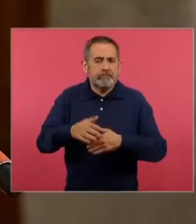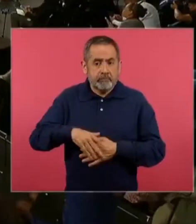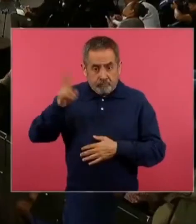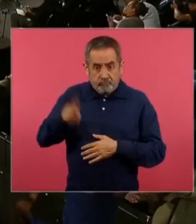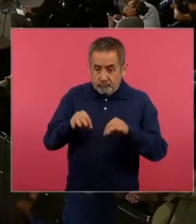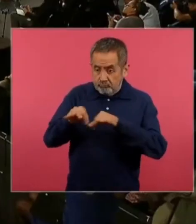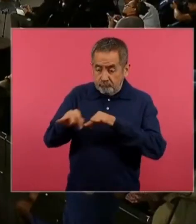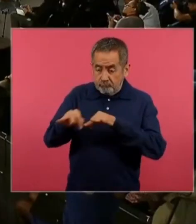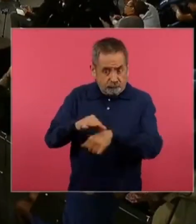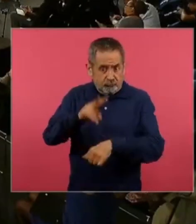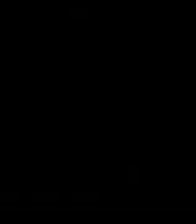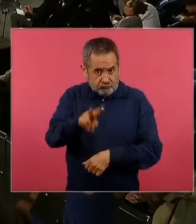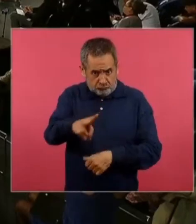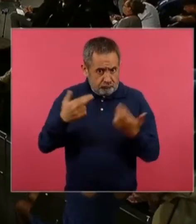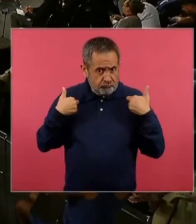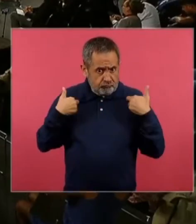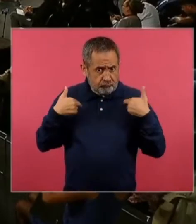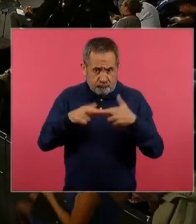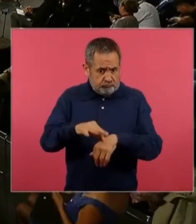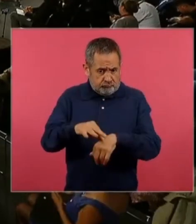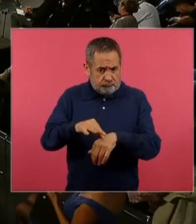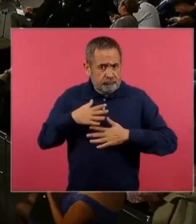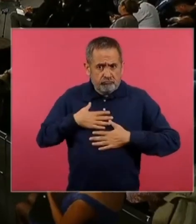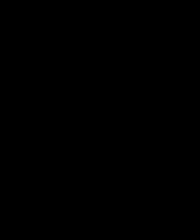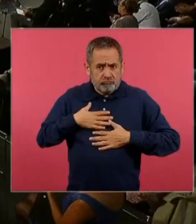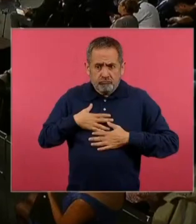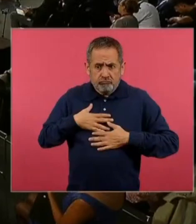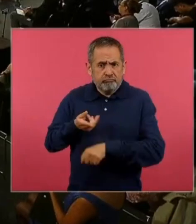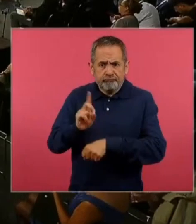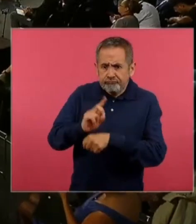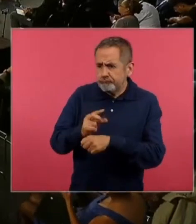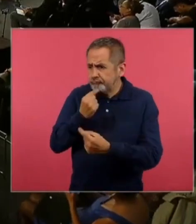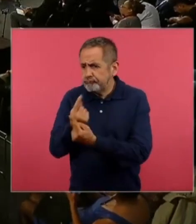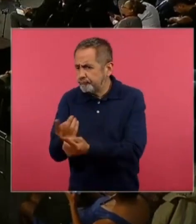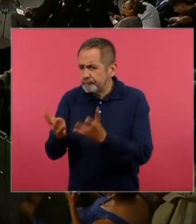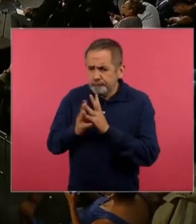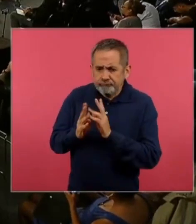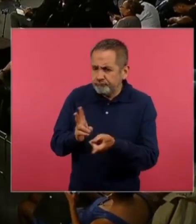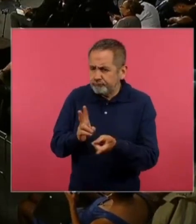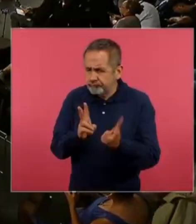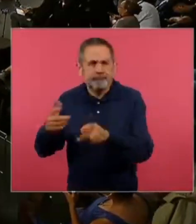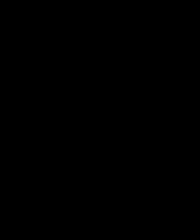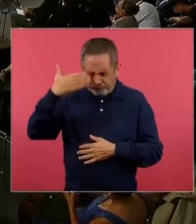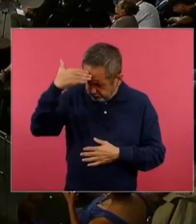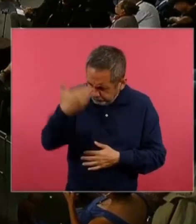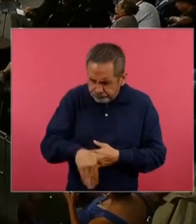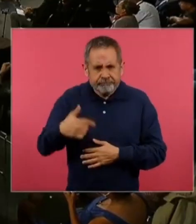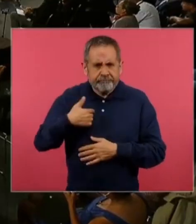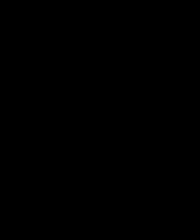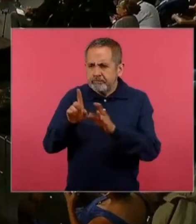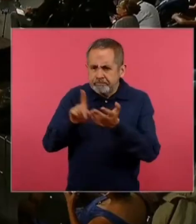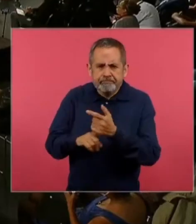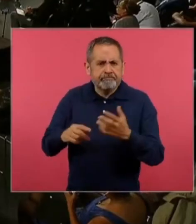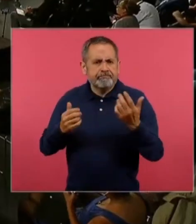real. Soy maestra y puedo compartirles que en el día a día sé lo que es trabajar con niños, sé lo que es el